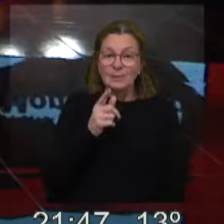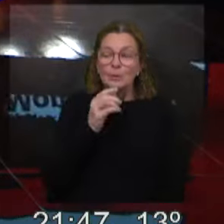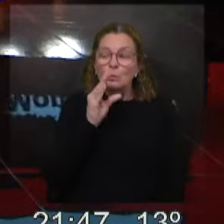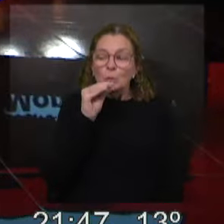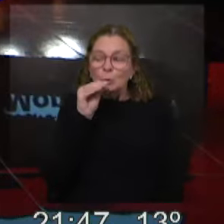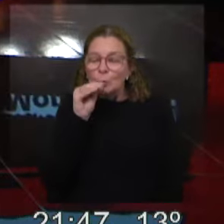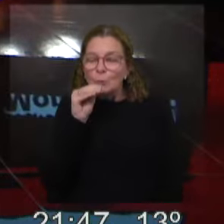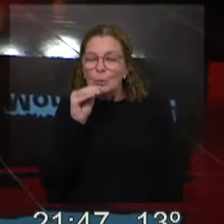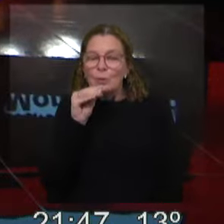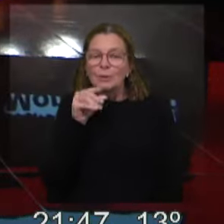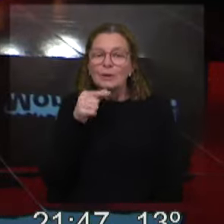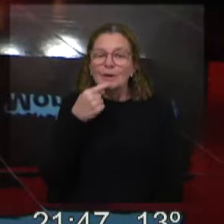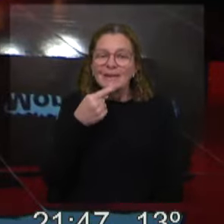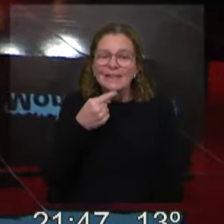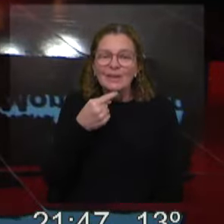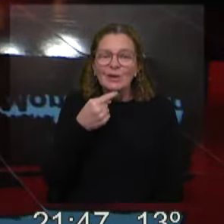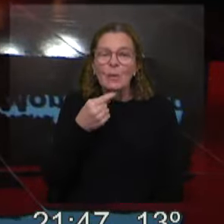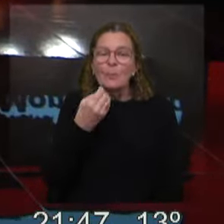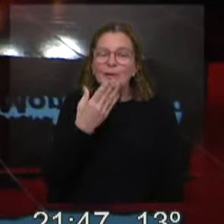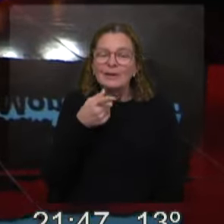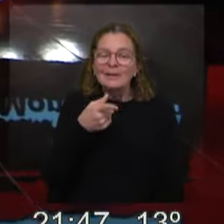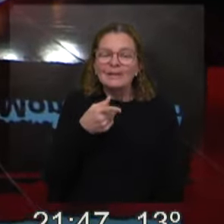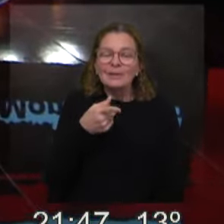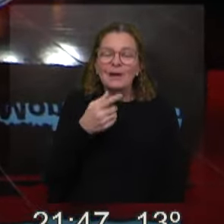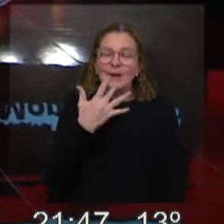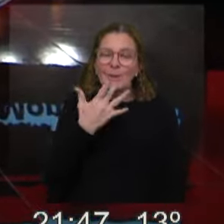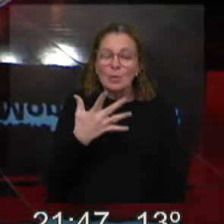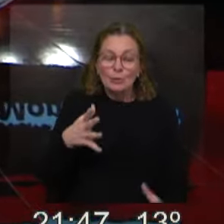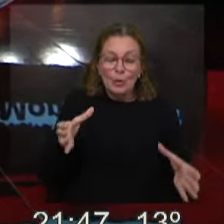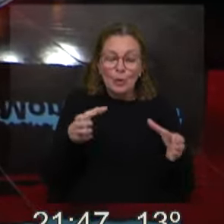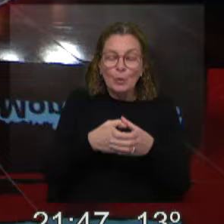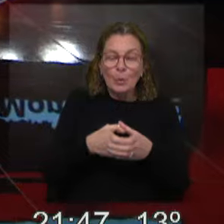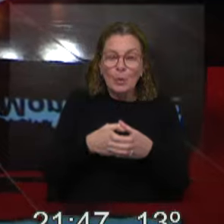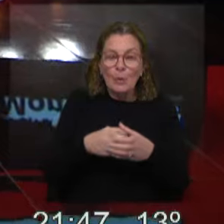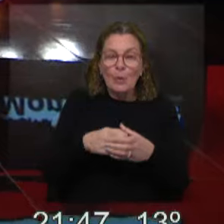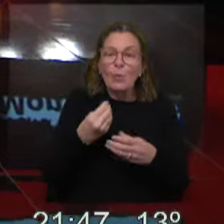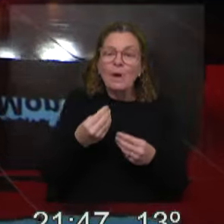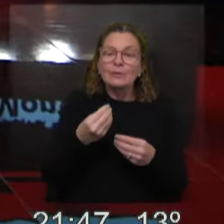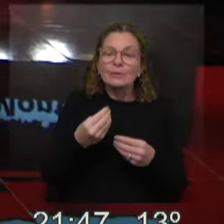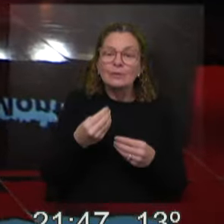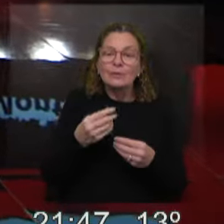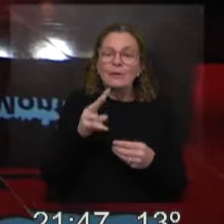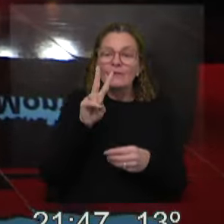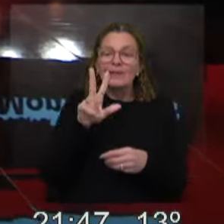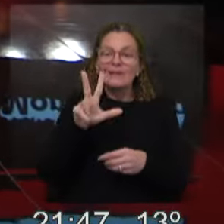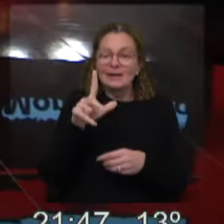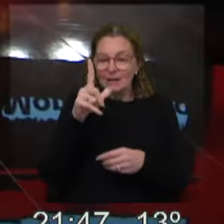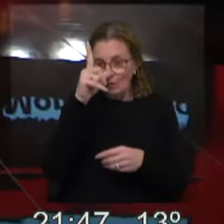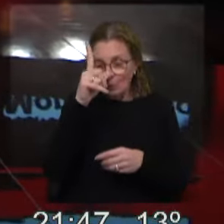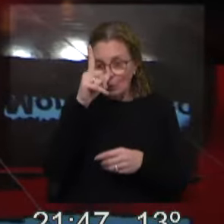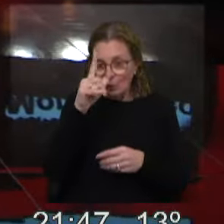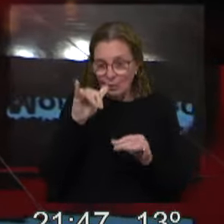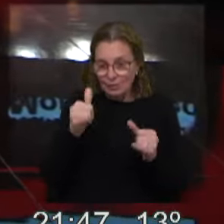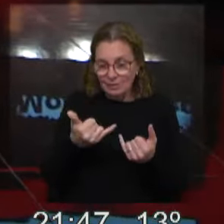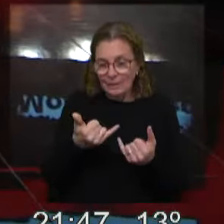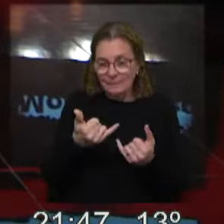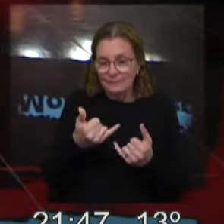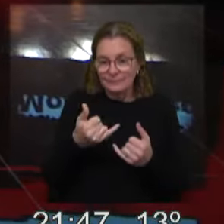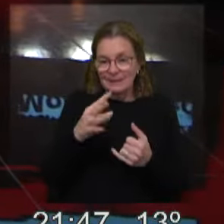gobierno soviético, así te susurro, porque esta hermosa banda se va a estar presentando, ¿cuándo, Noelia? El 23 de julio se va a estar presentando en